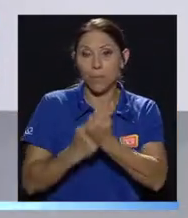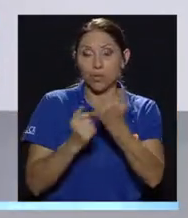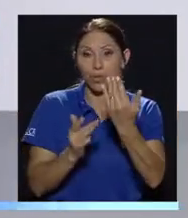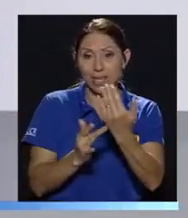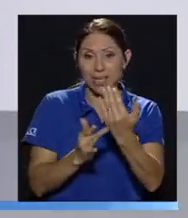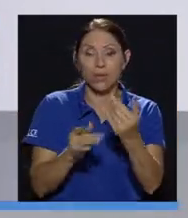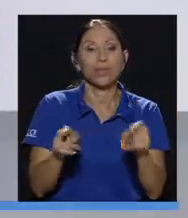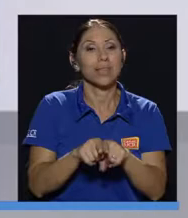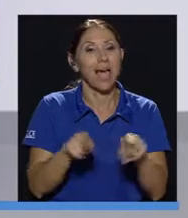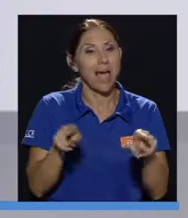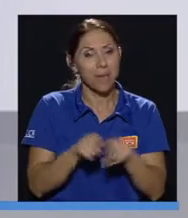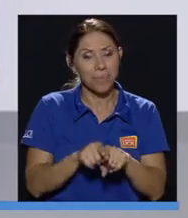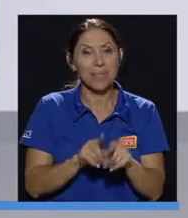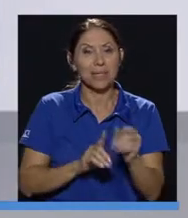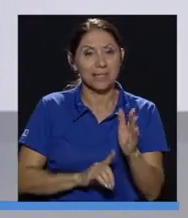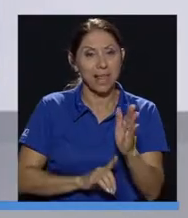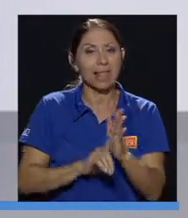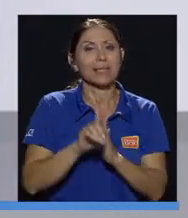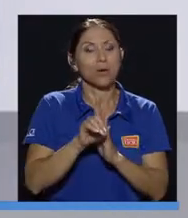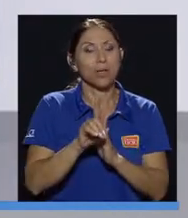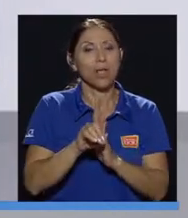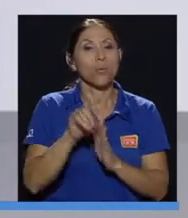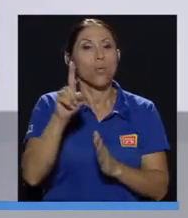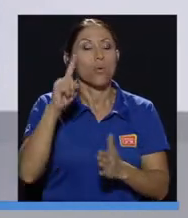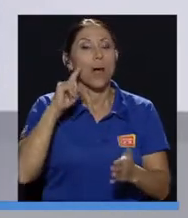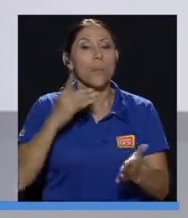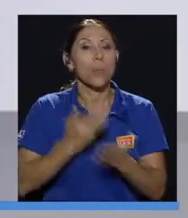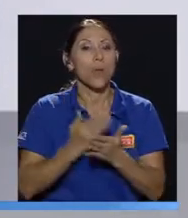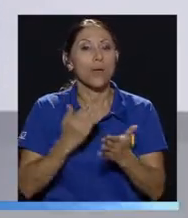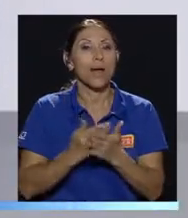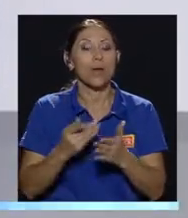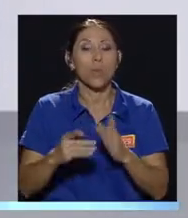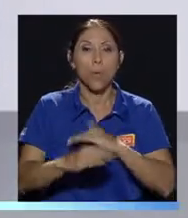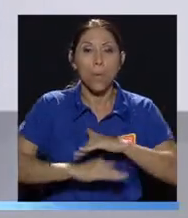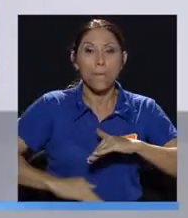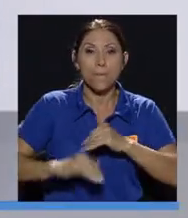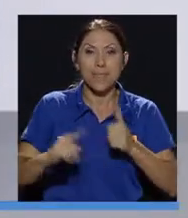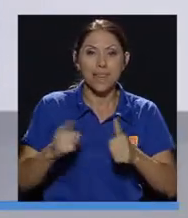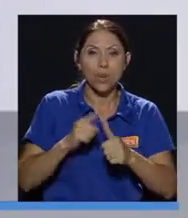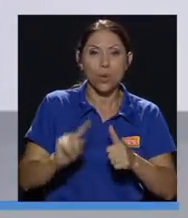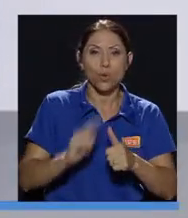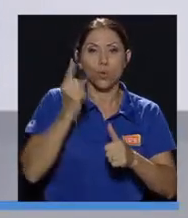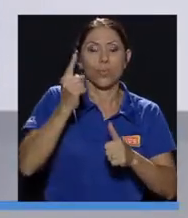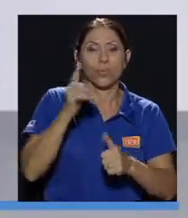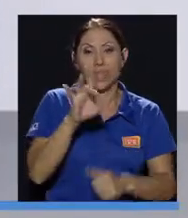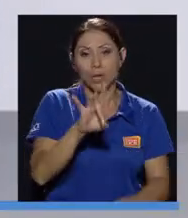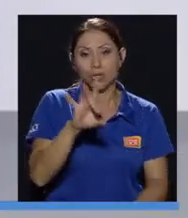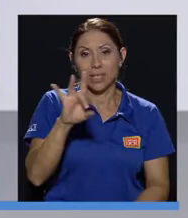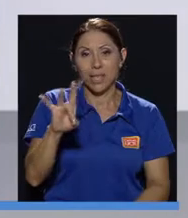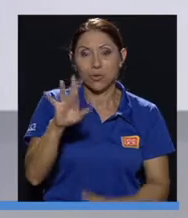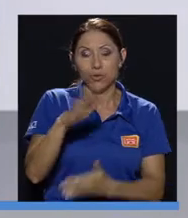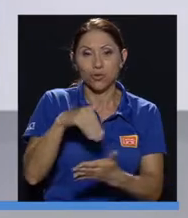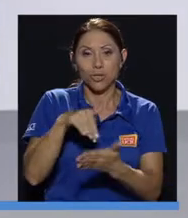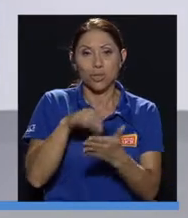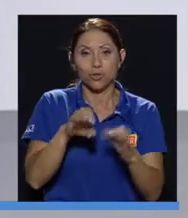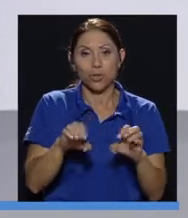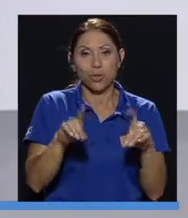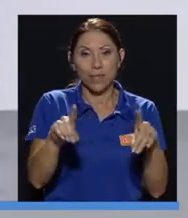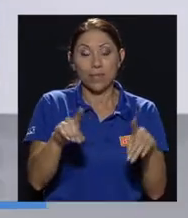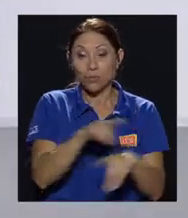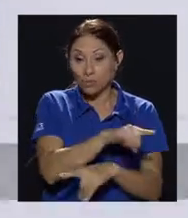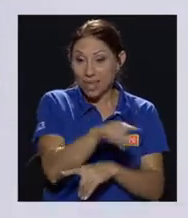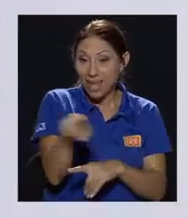estará desarrollando una prueba piloto en 88 centros educativos que recibirán